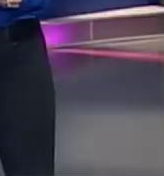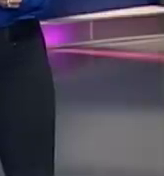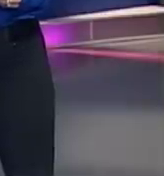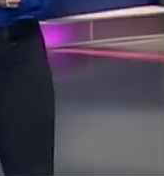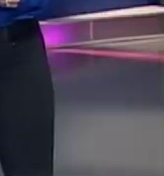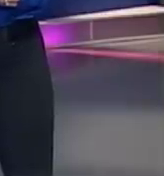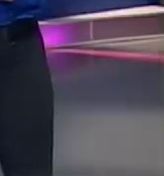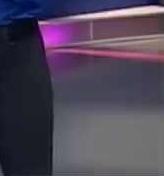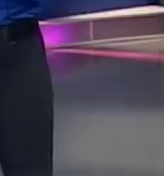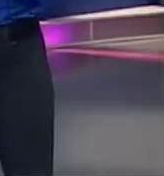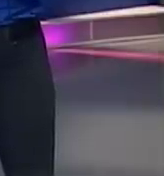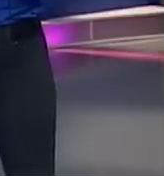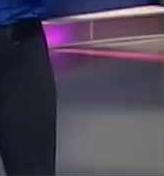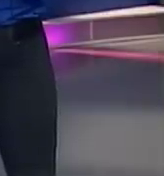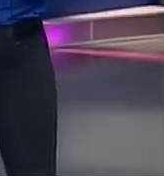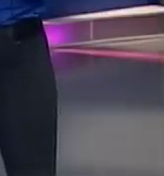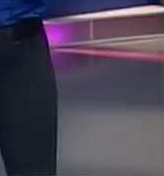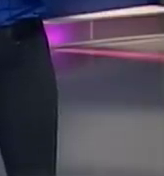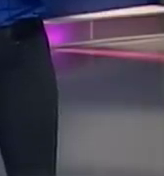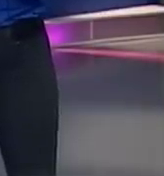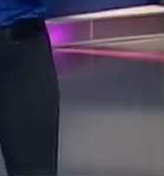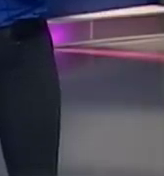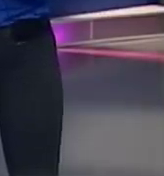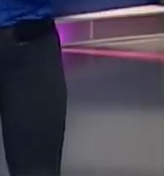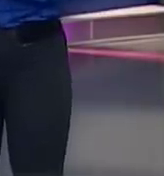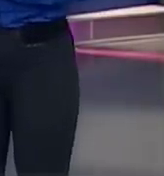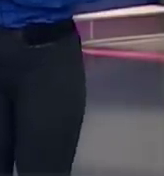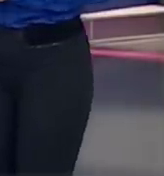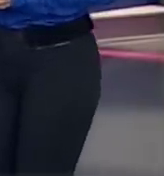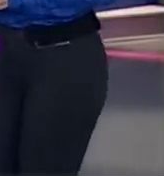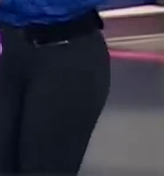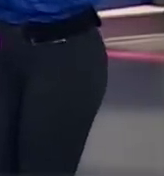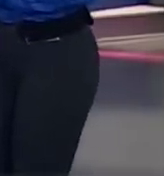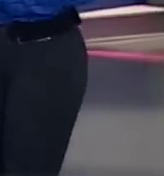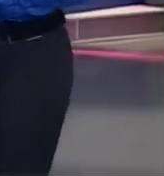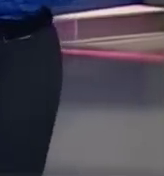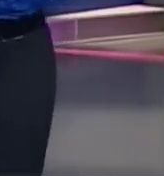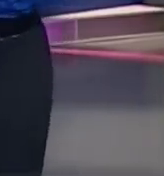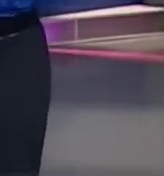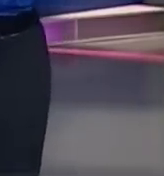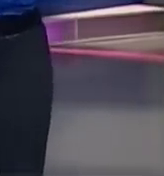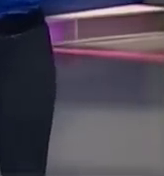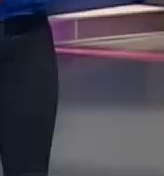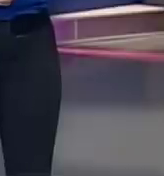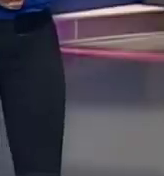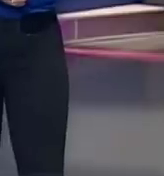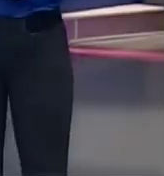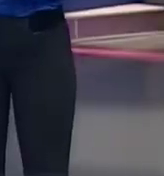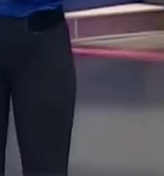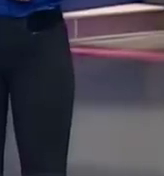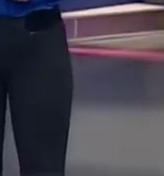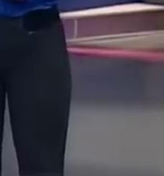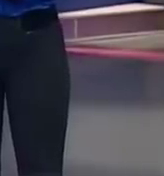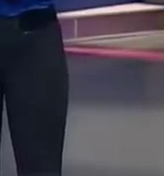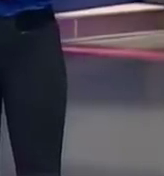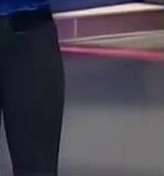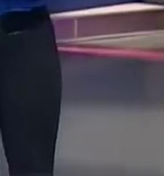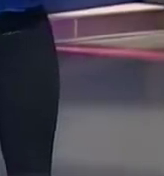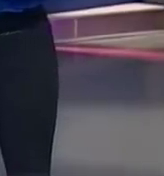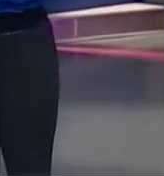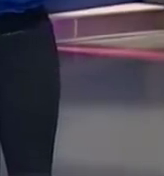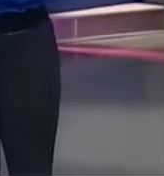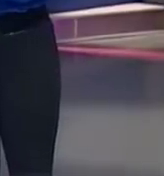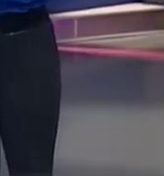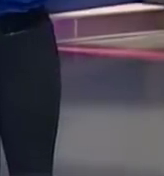en compañía de luis piedra él es el director nacional de organismos electorales subalternos y él va a ser la persona responsable de